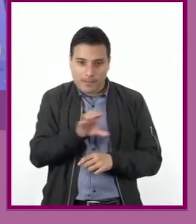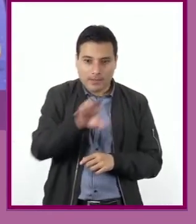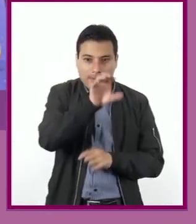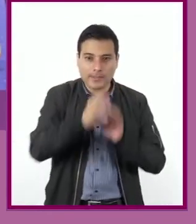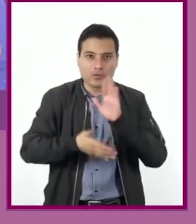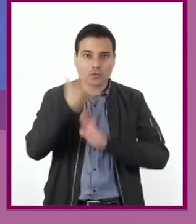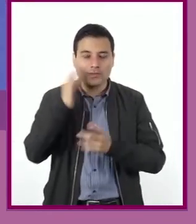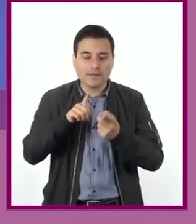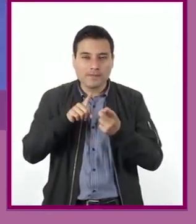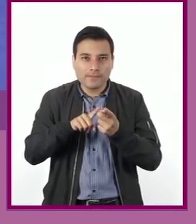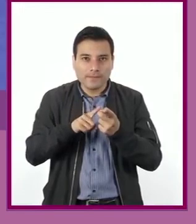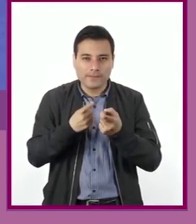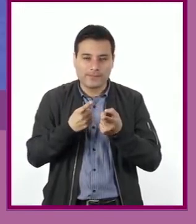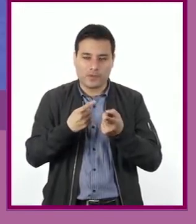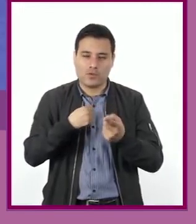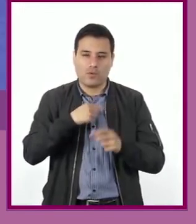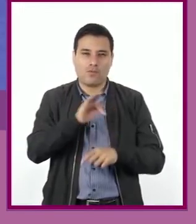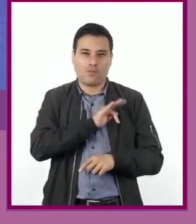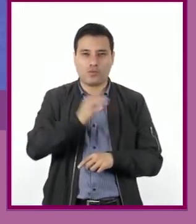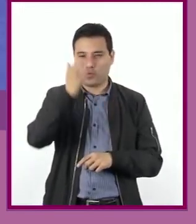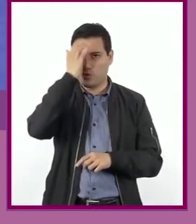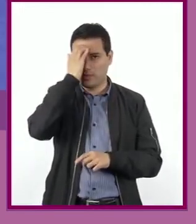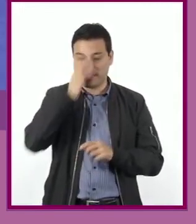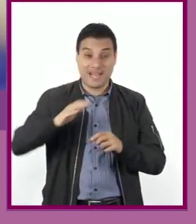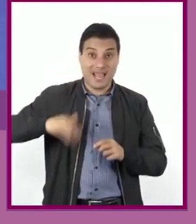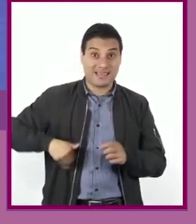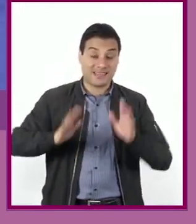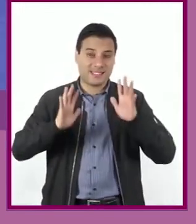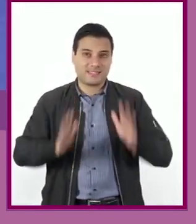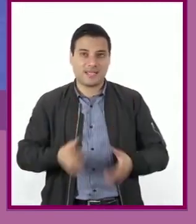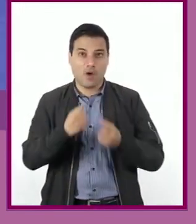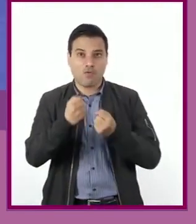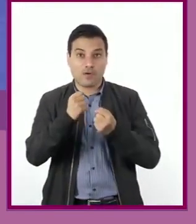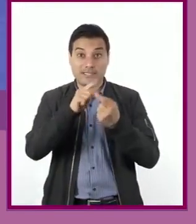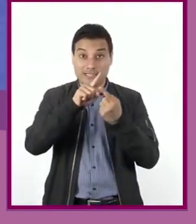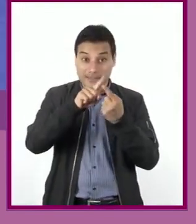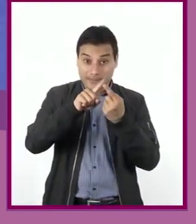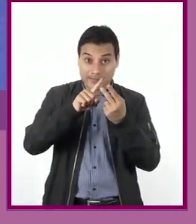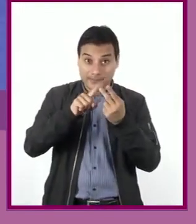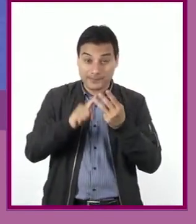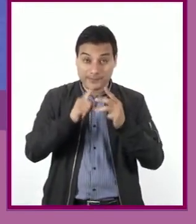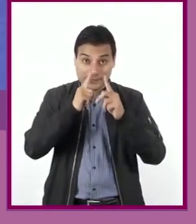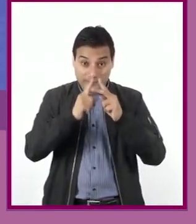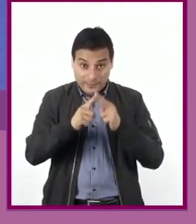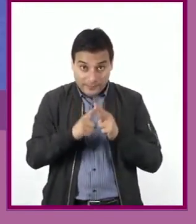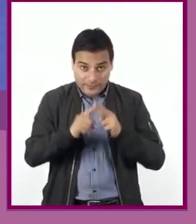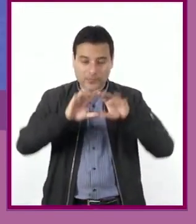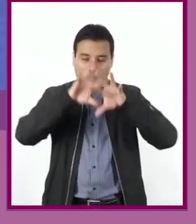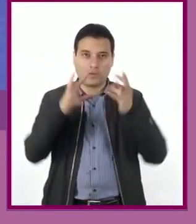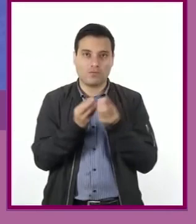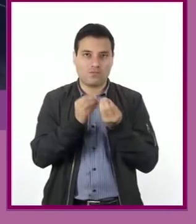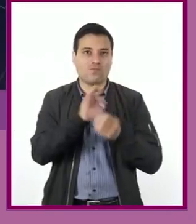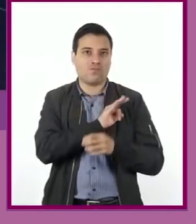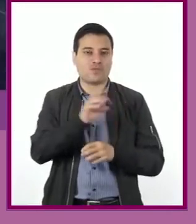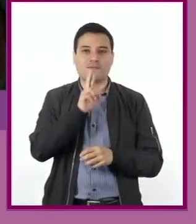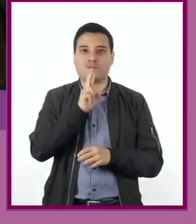fuerza resultante de la suma de las tres fuerzas que corresponden a cada uno de los golpes.